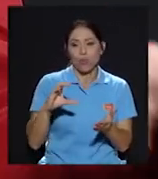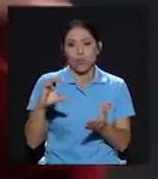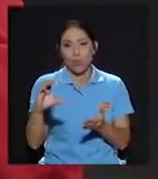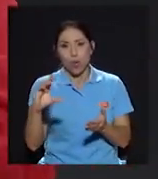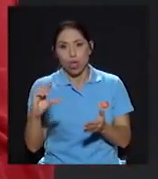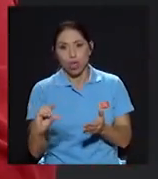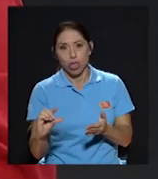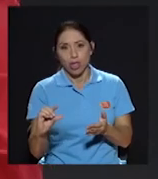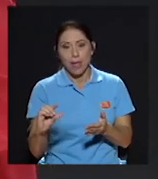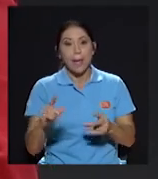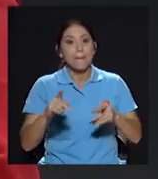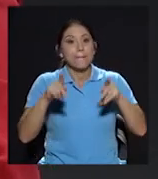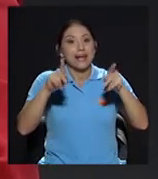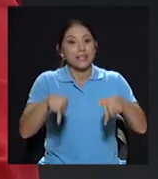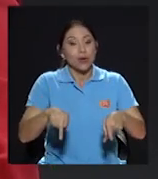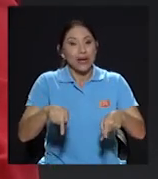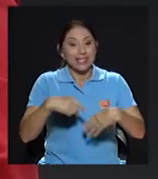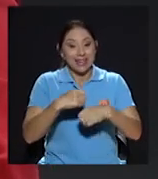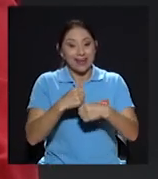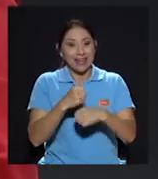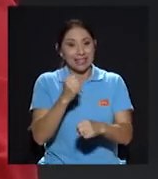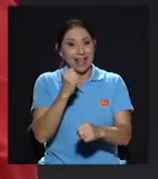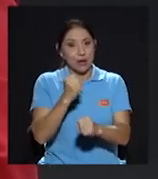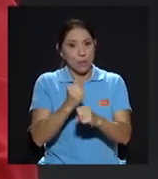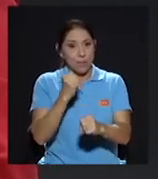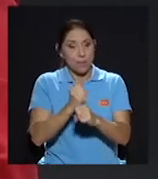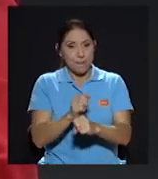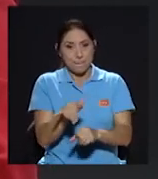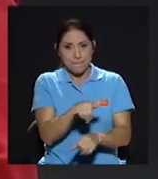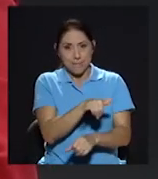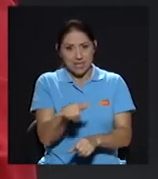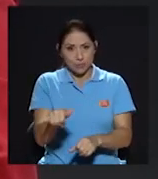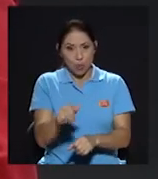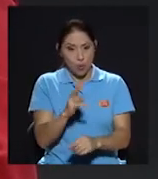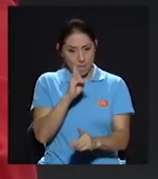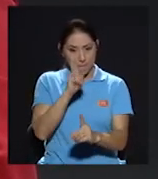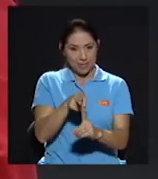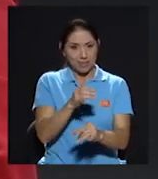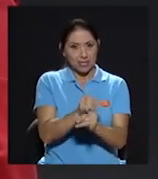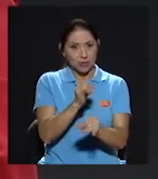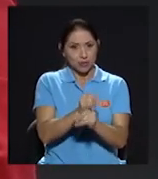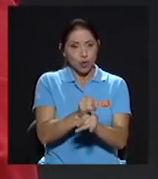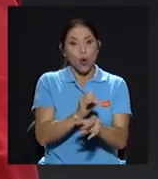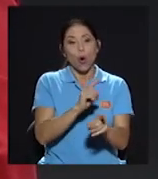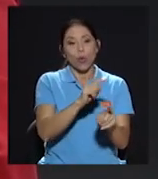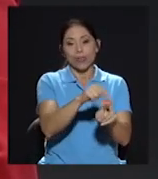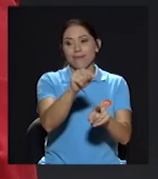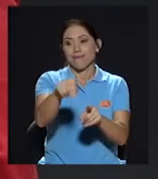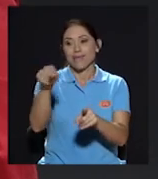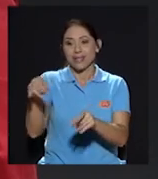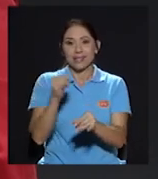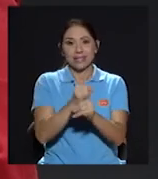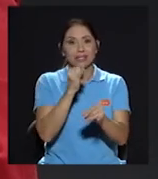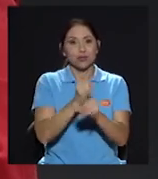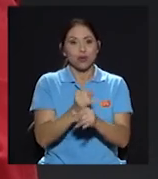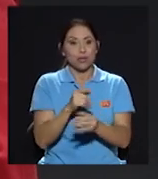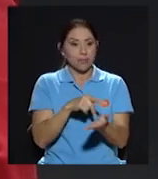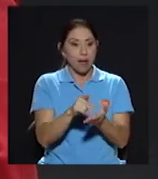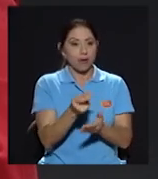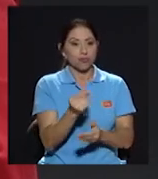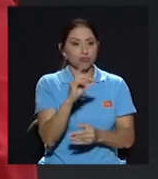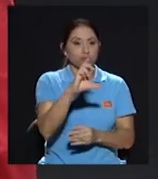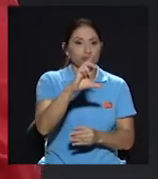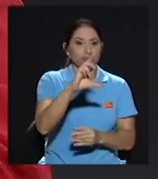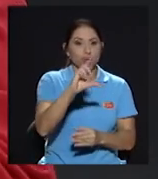sino entre instituciones y eso obedece fundamentalmente a que ha sido una materia olvidada ha sido una materia a la